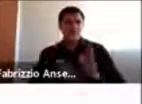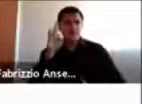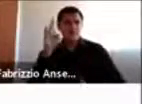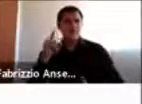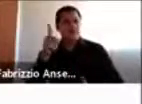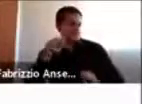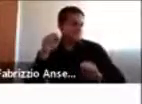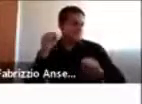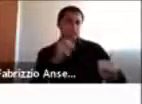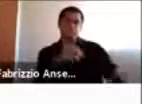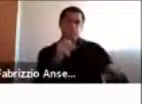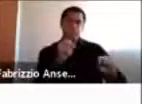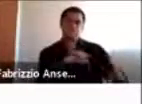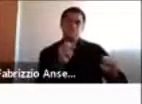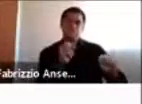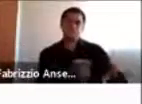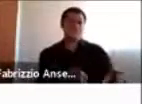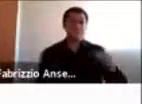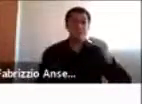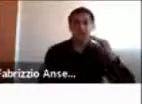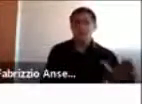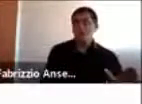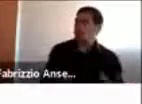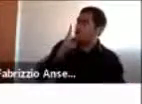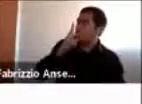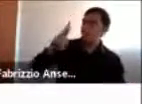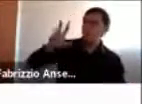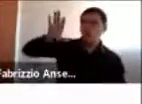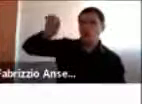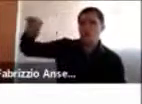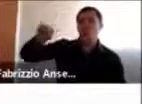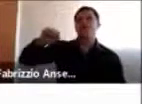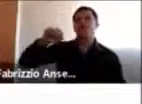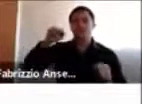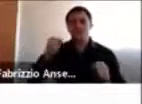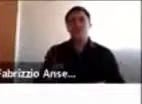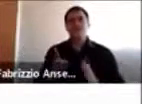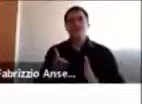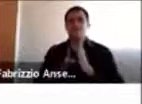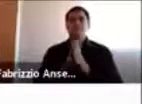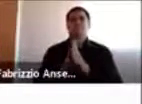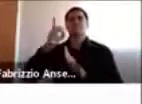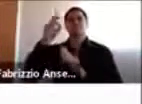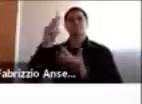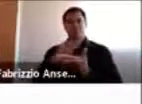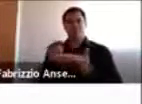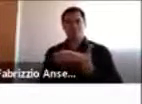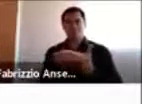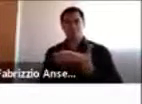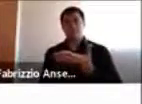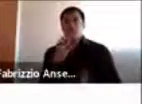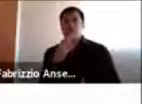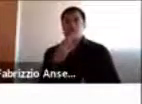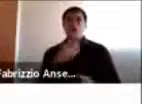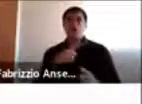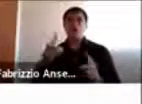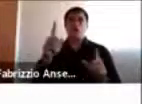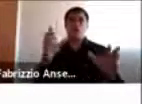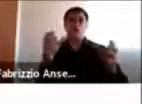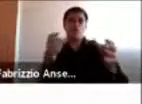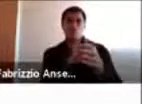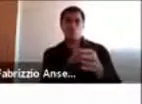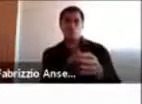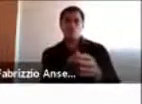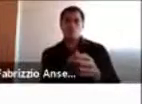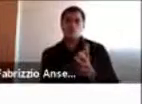entonces una habilidad gatillante que va a posibilitar entonces el posterior desarrollo de la lectura. Pero hay otro grupo también de predictores que son